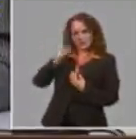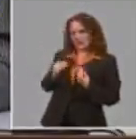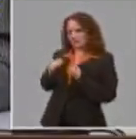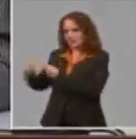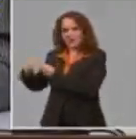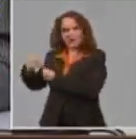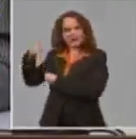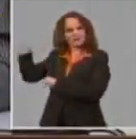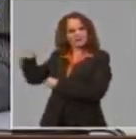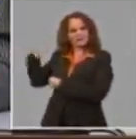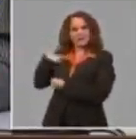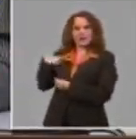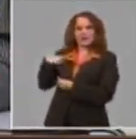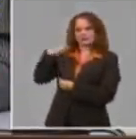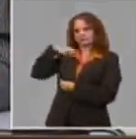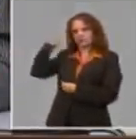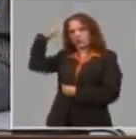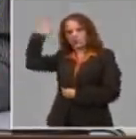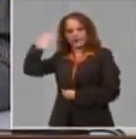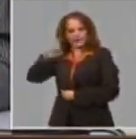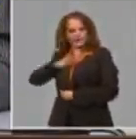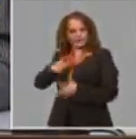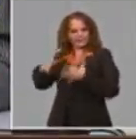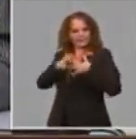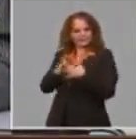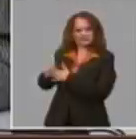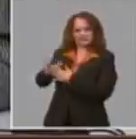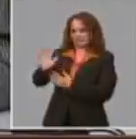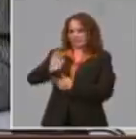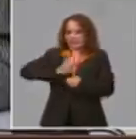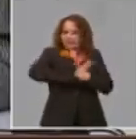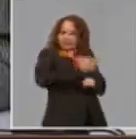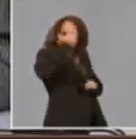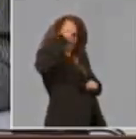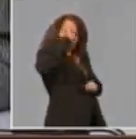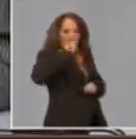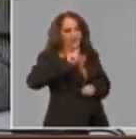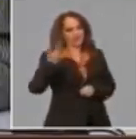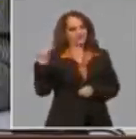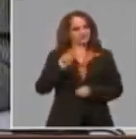el país y cambiar el sistema político